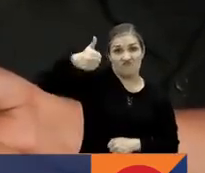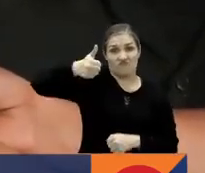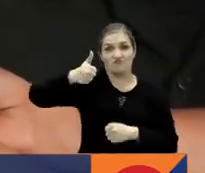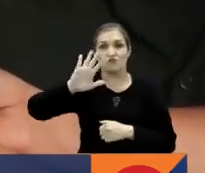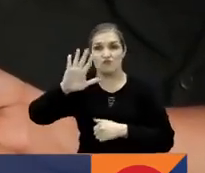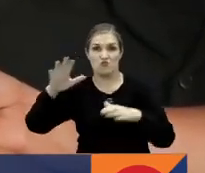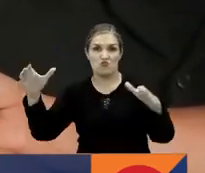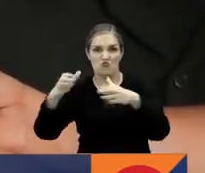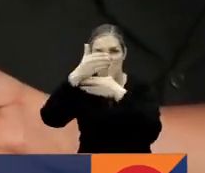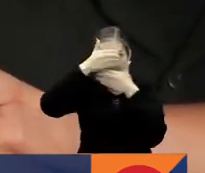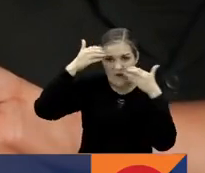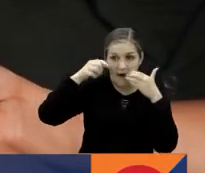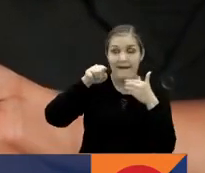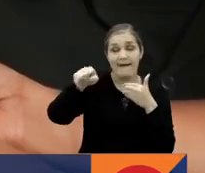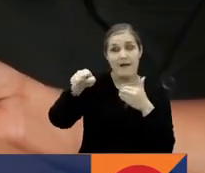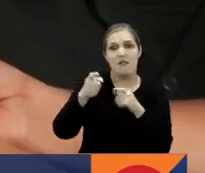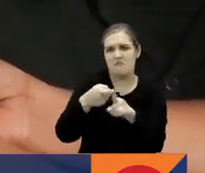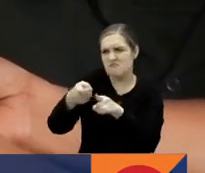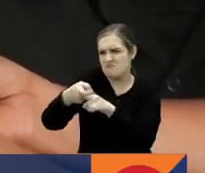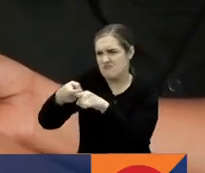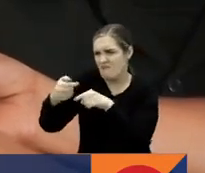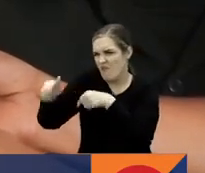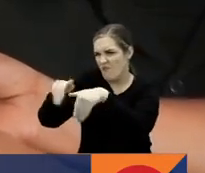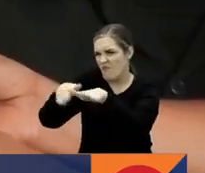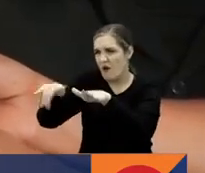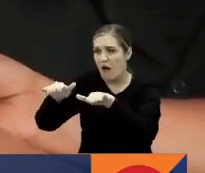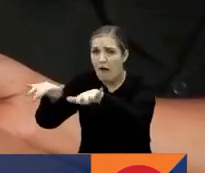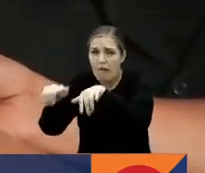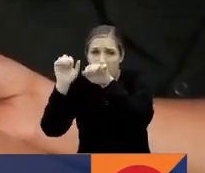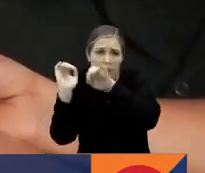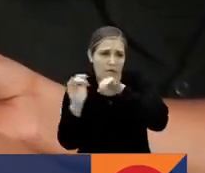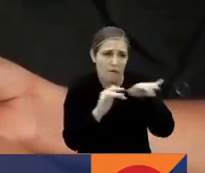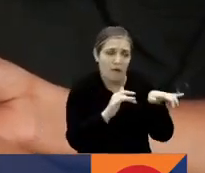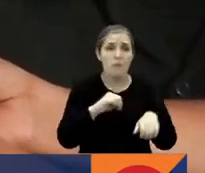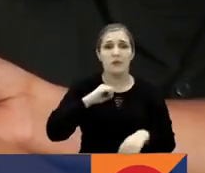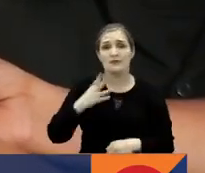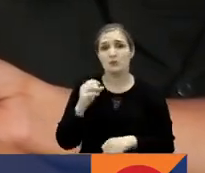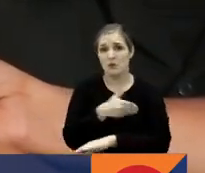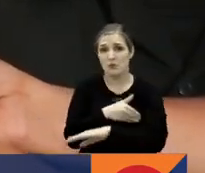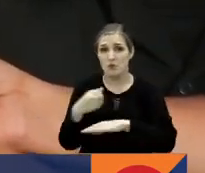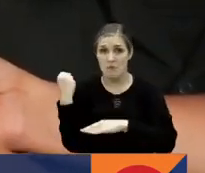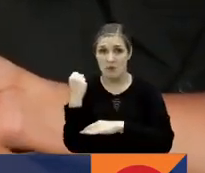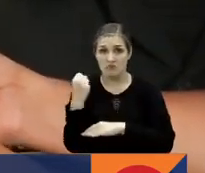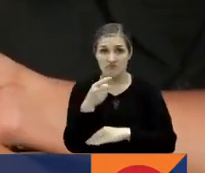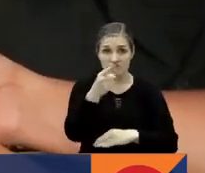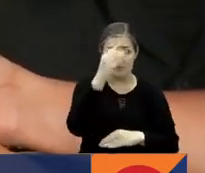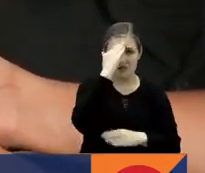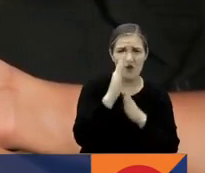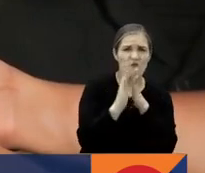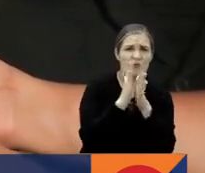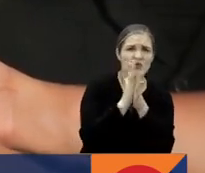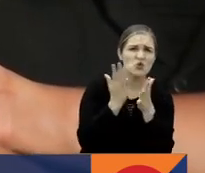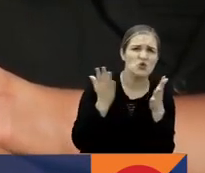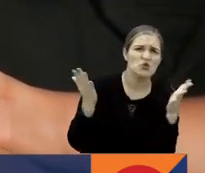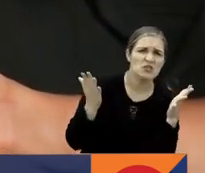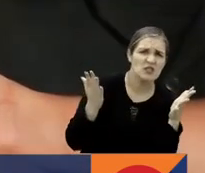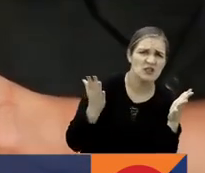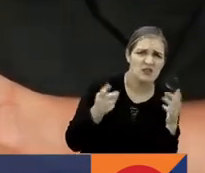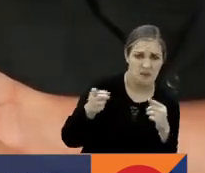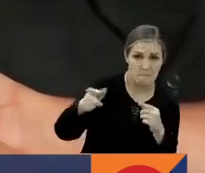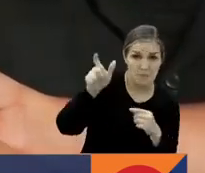de Antioquia hace un ofrecimiento de hasta 50 millones de pesos a quien nos dé información que